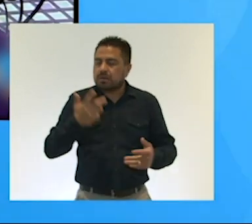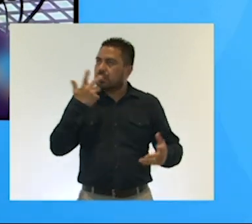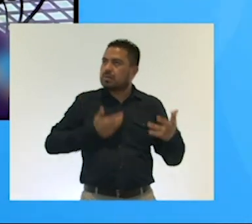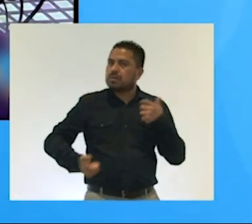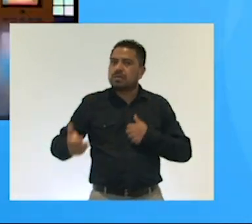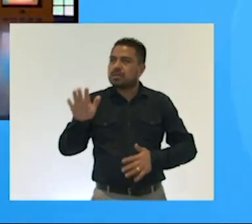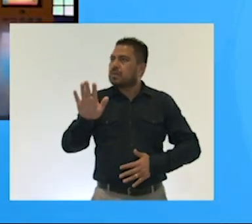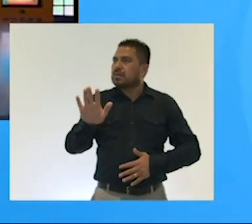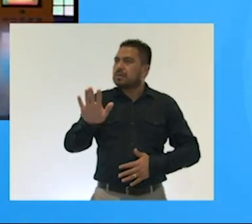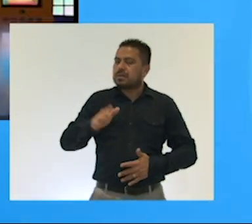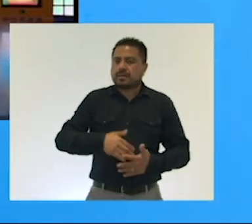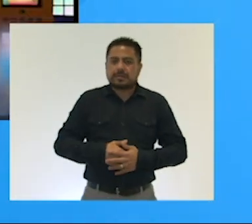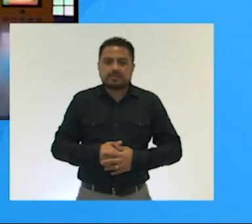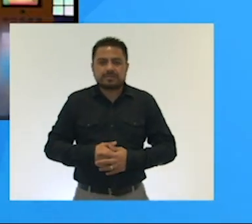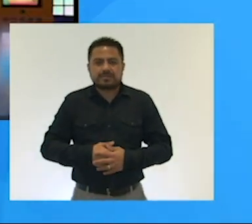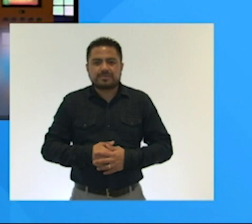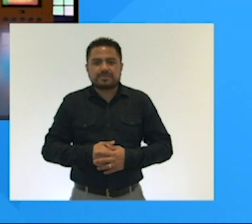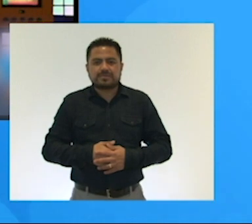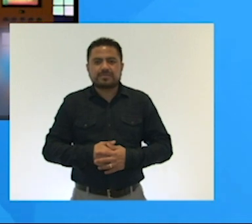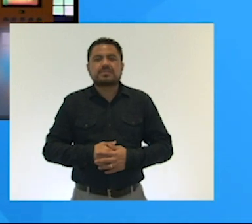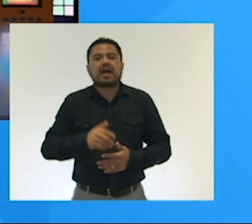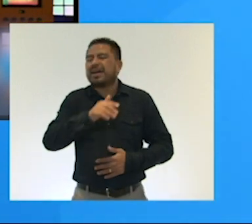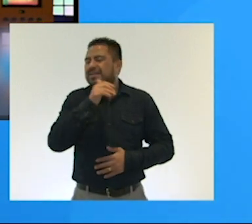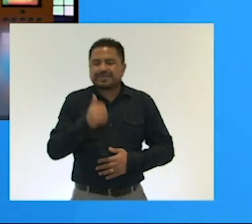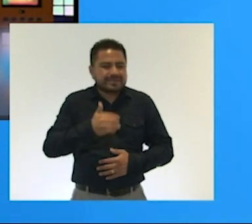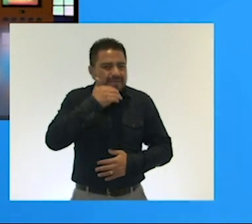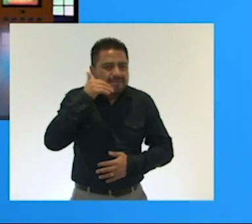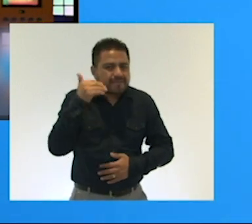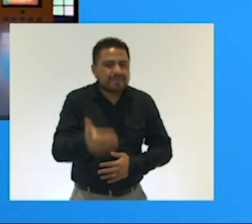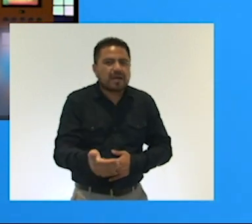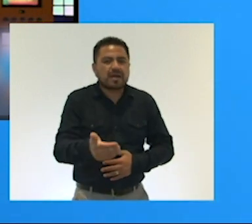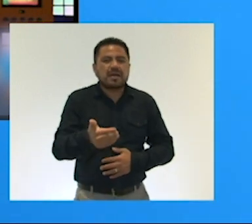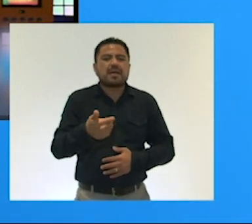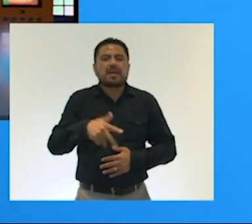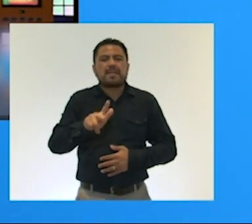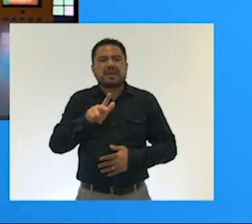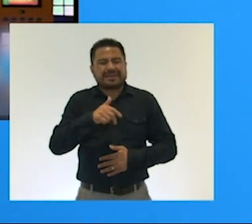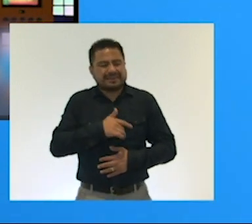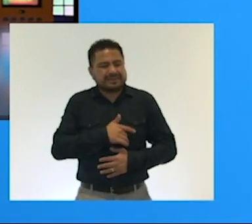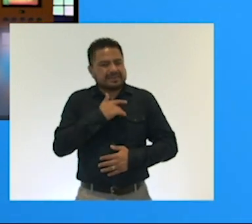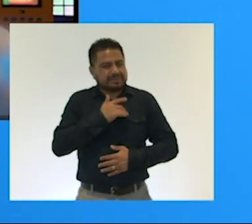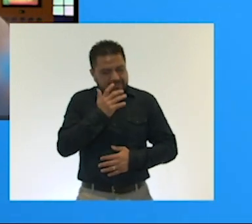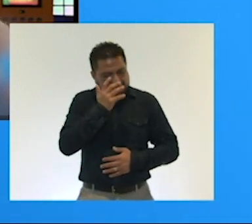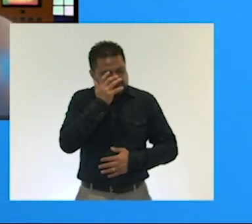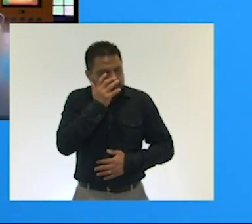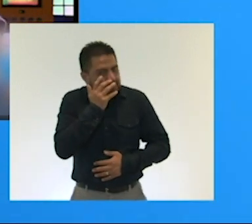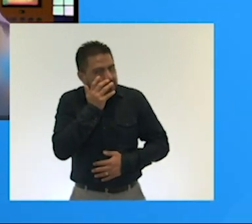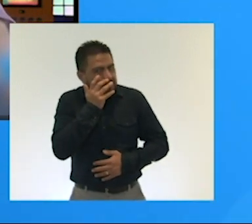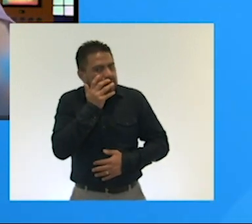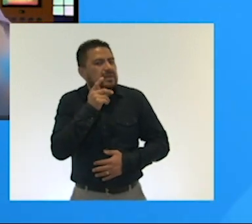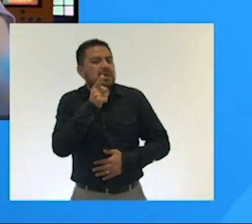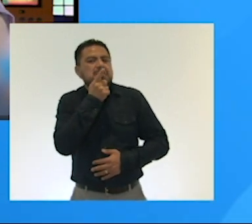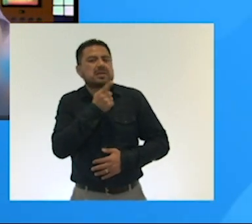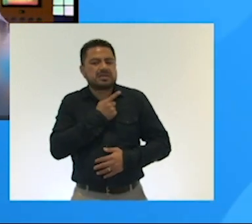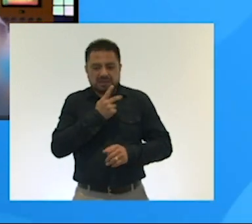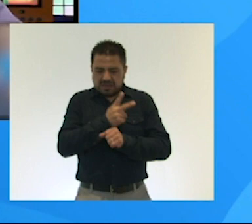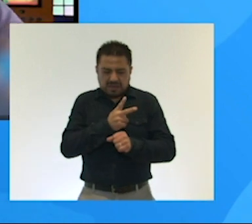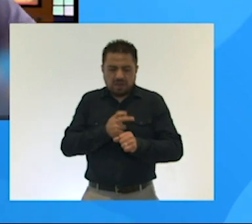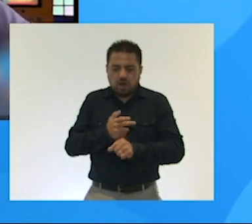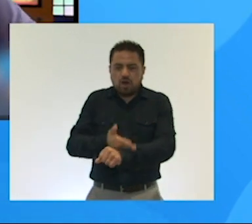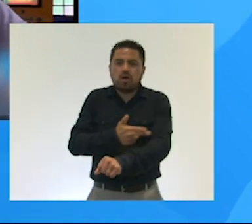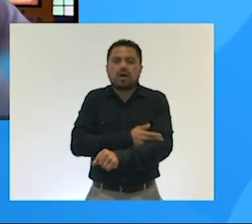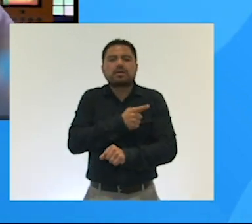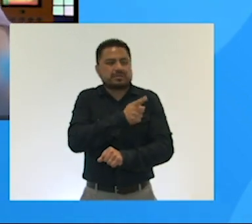asustando. Ay, está bien. Pero es muy vergonzoso. Dijiste que el invitado de honor tenía que